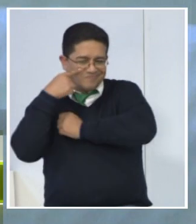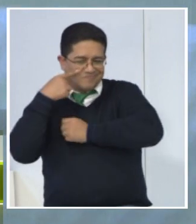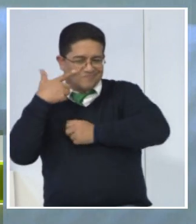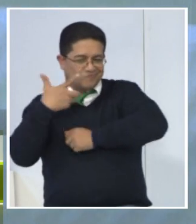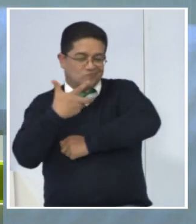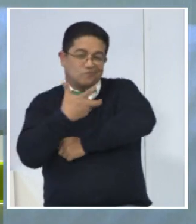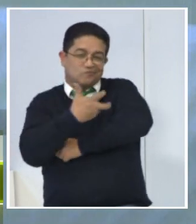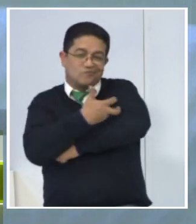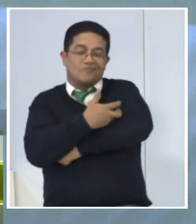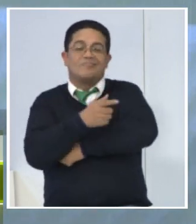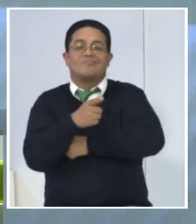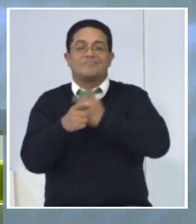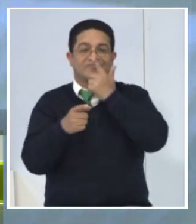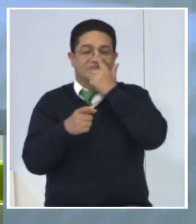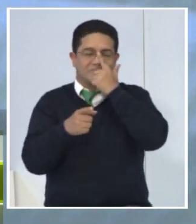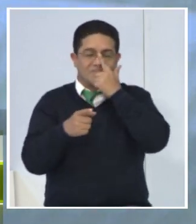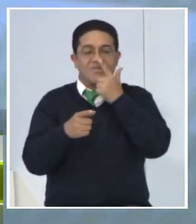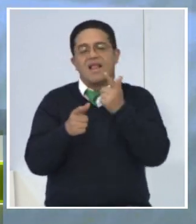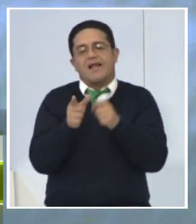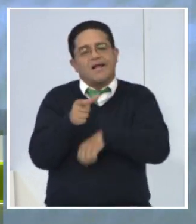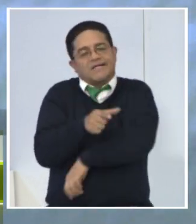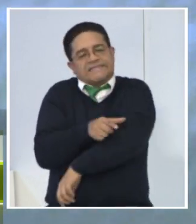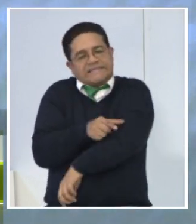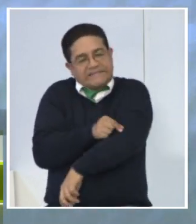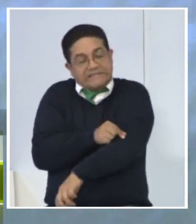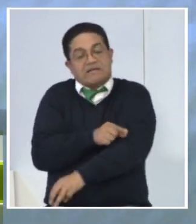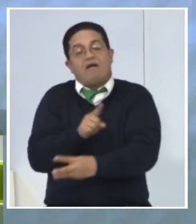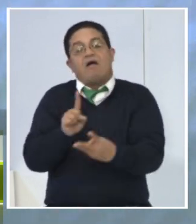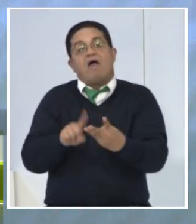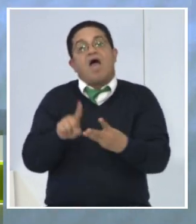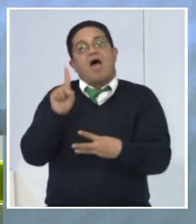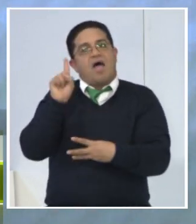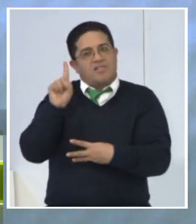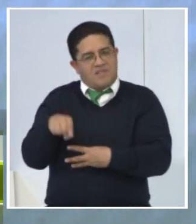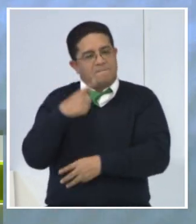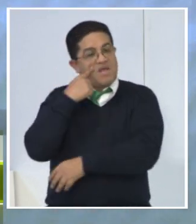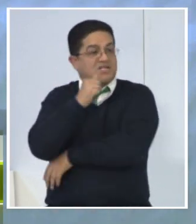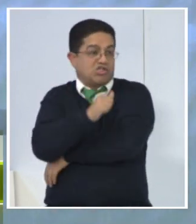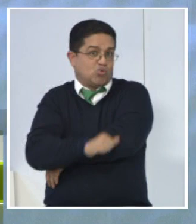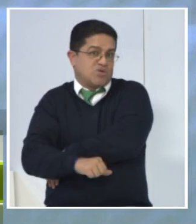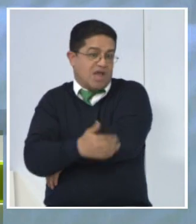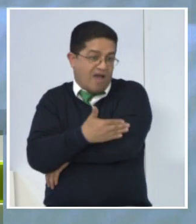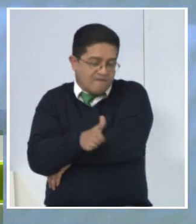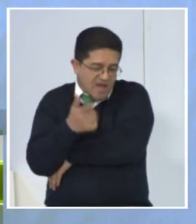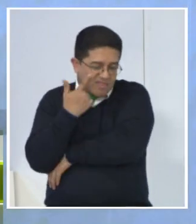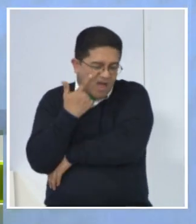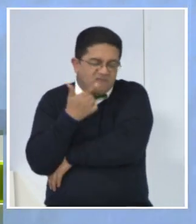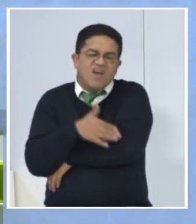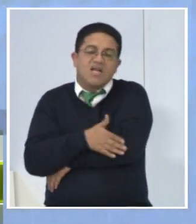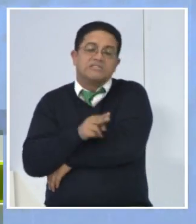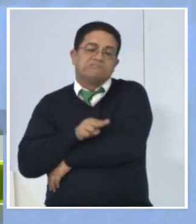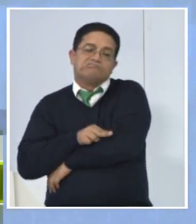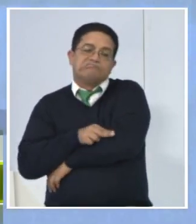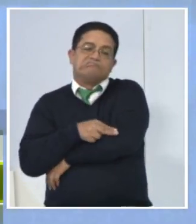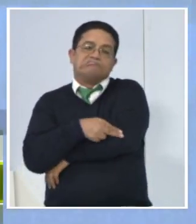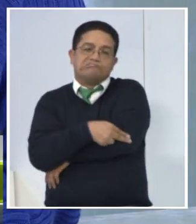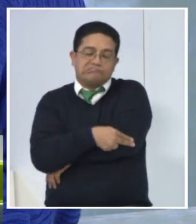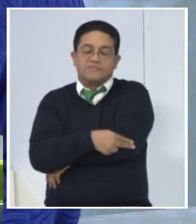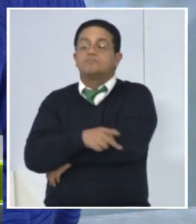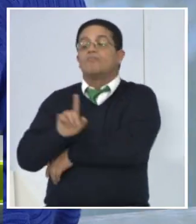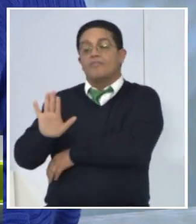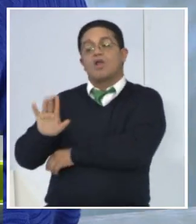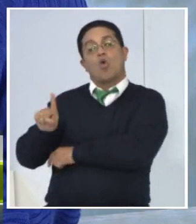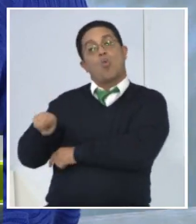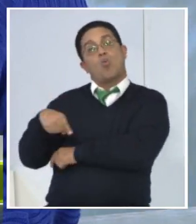¿okay? Que es la que deja menos cicatriz, a una cirugía abierta para desinsertar pues estos tendones que producen dolor. Pero luego de la